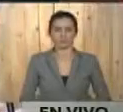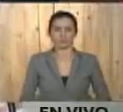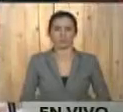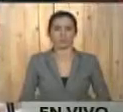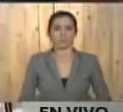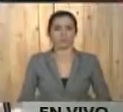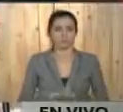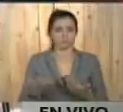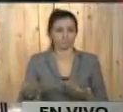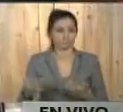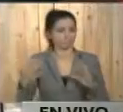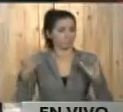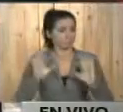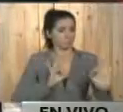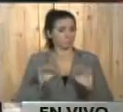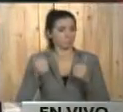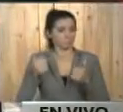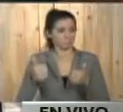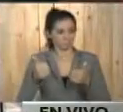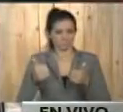de Miranda?